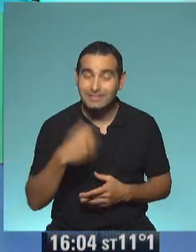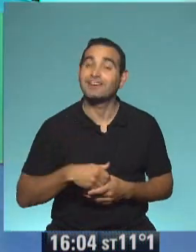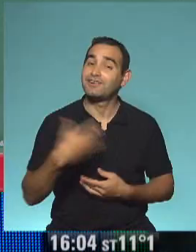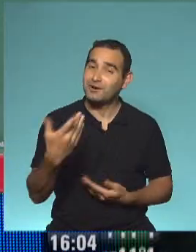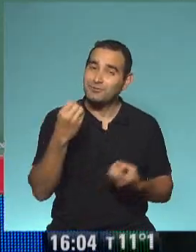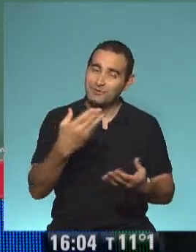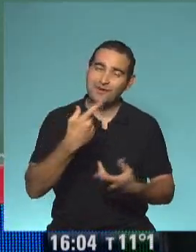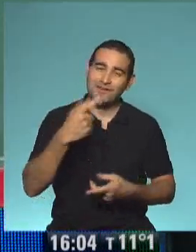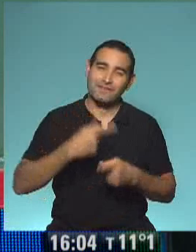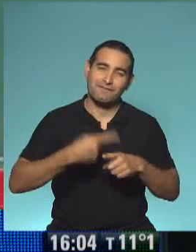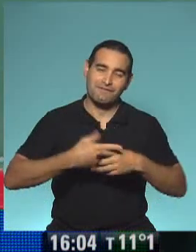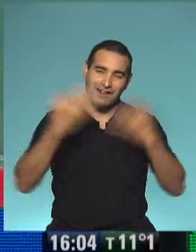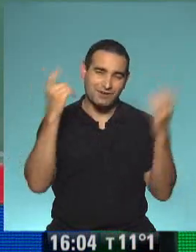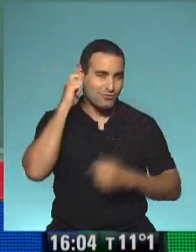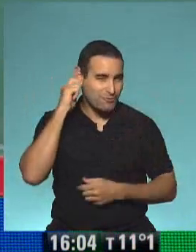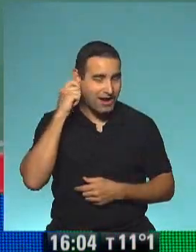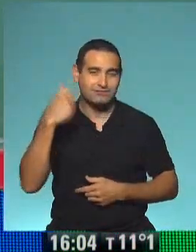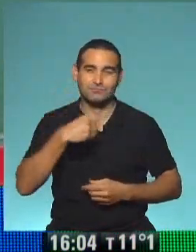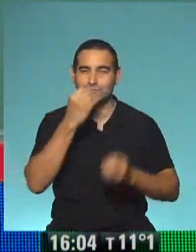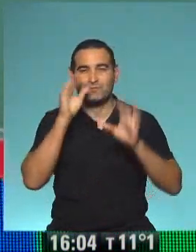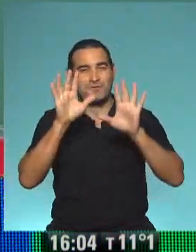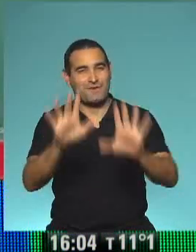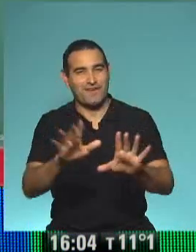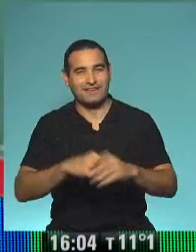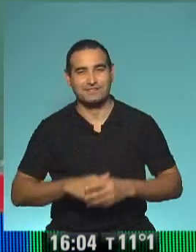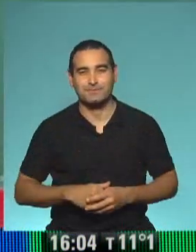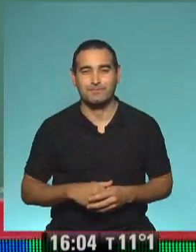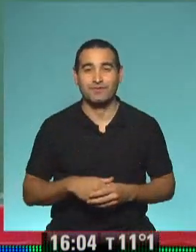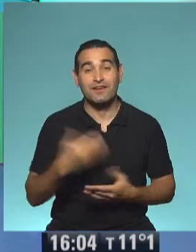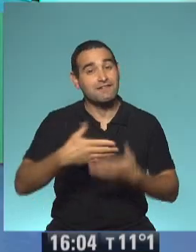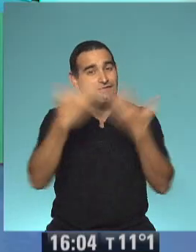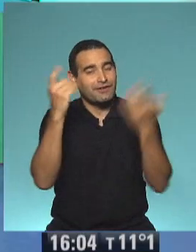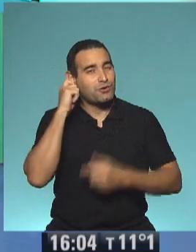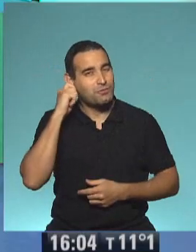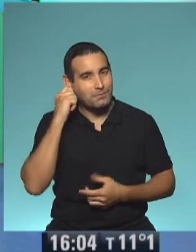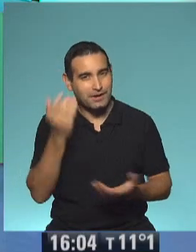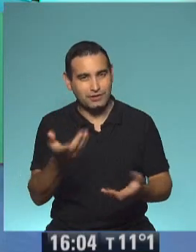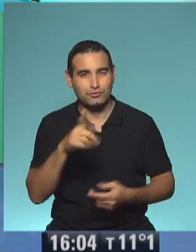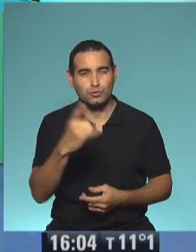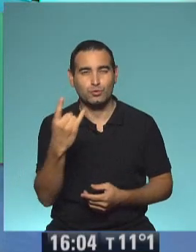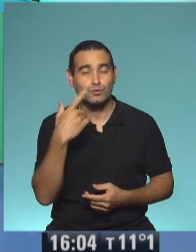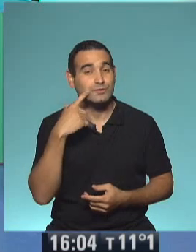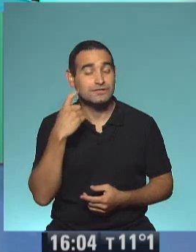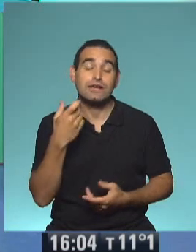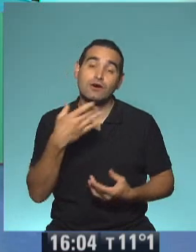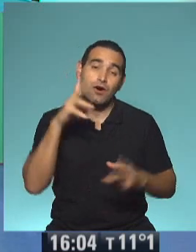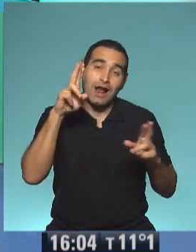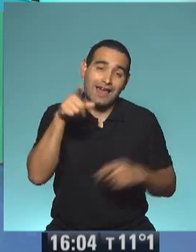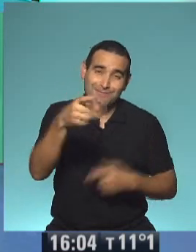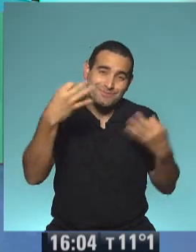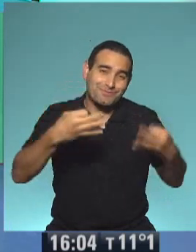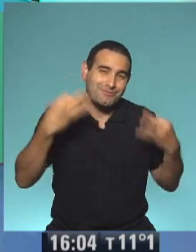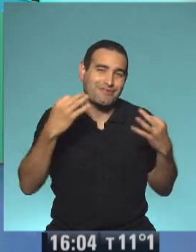¡Feliz cumpleaños! Acá le mandamos un beso grande. ¡Muy bien! ¡Feliz cumpleaños, muy bien! Esperamos que la estés pasando